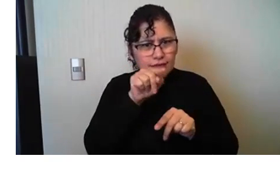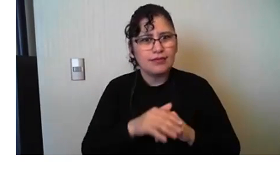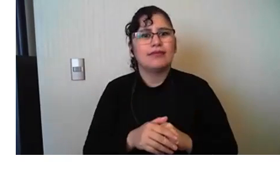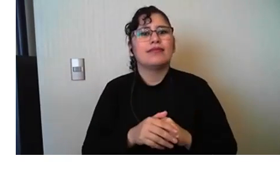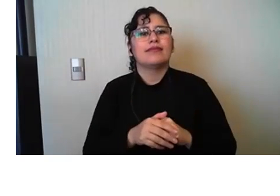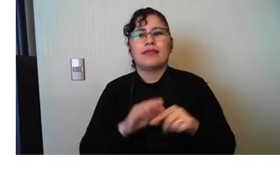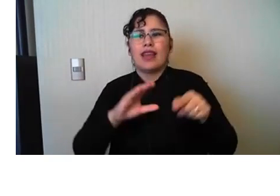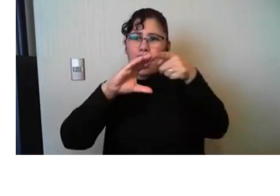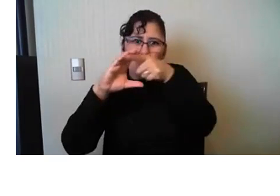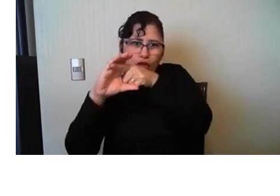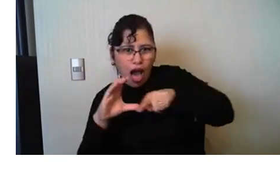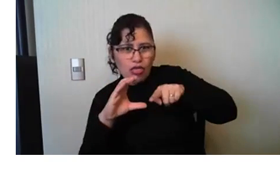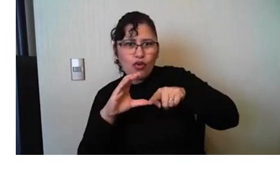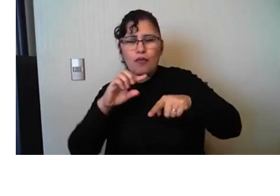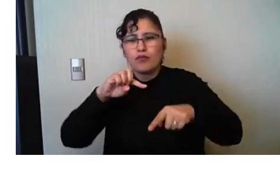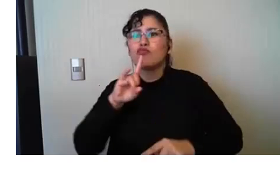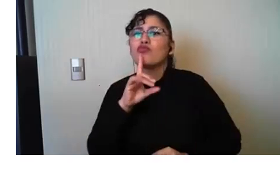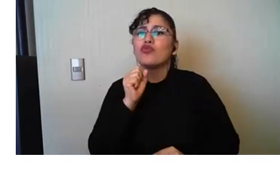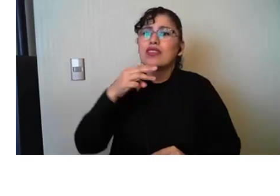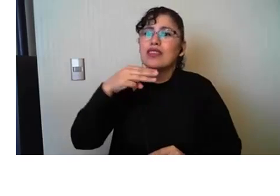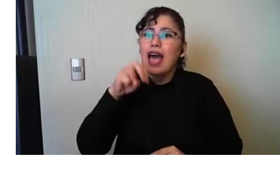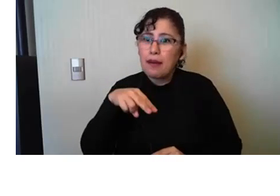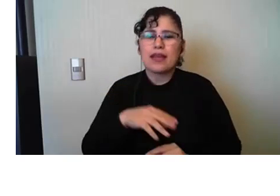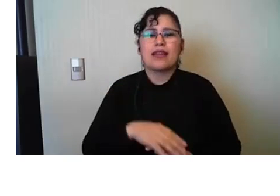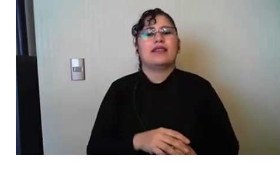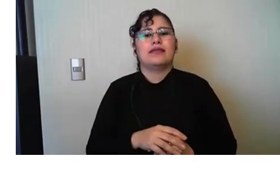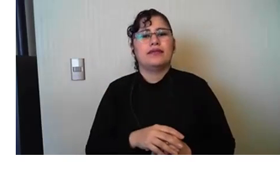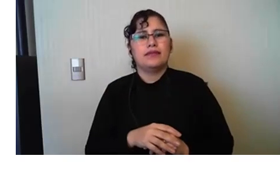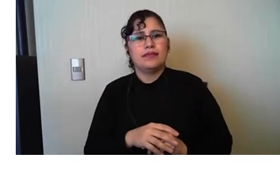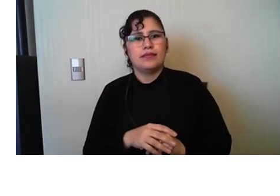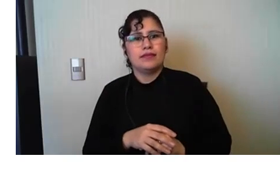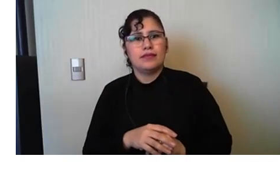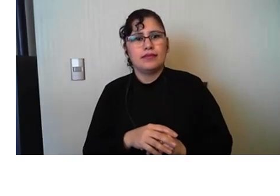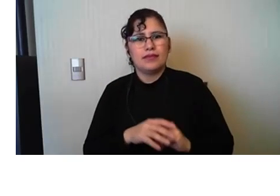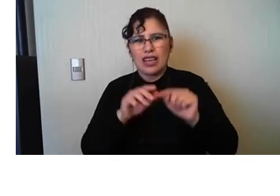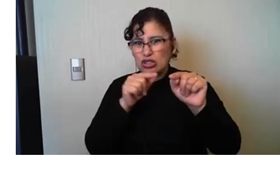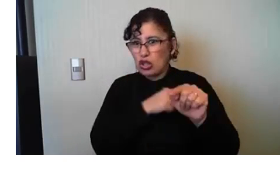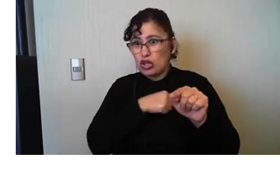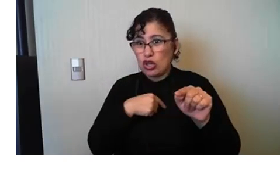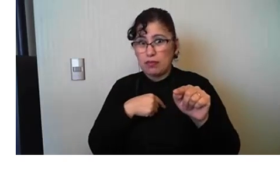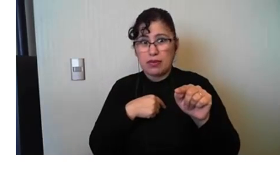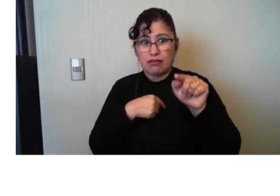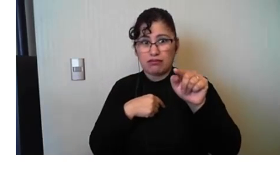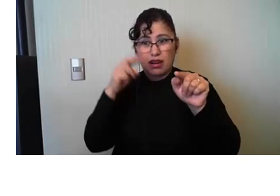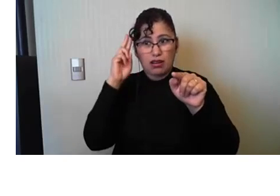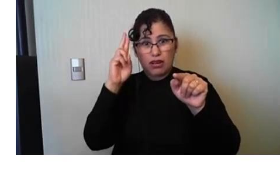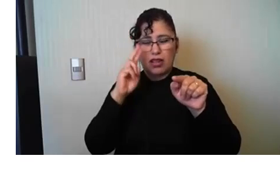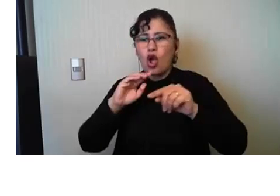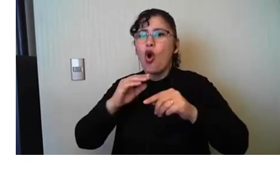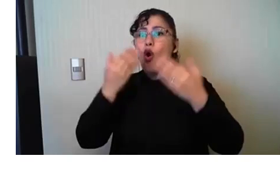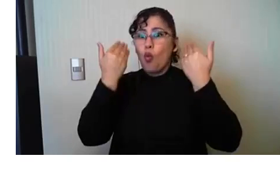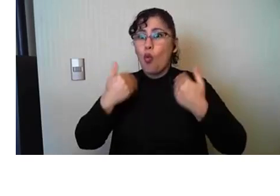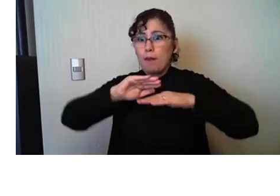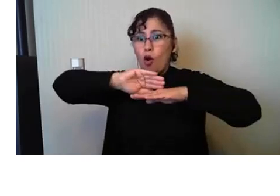por el caudado, el putamen. Recuerden que esto se llama cuerpo estriado